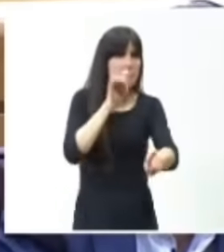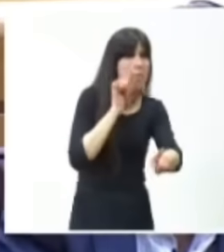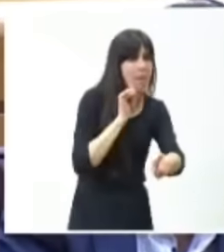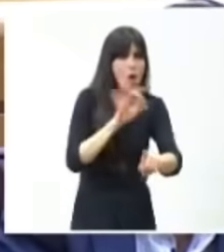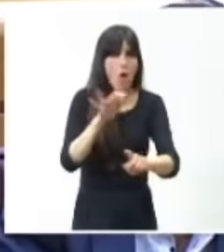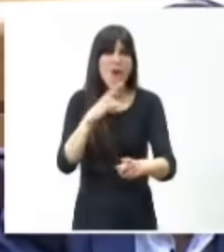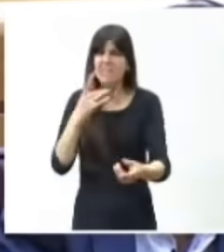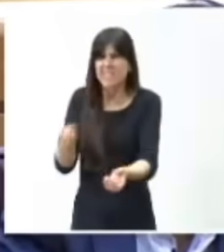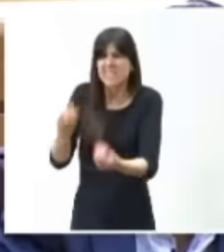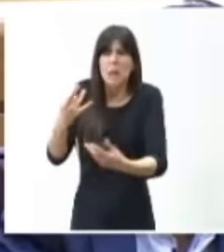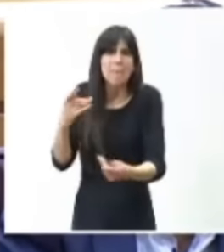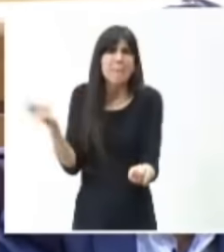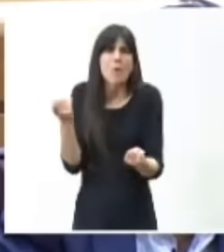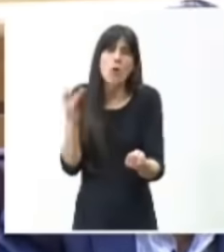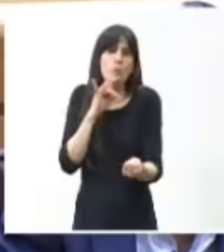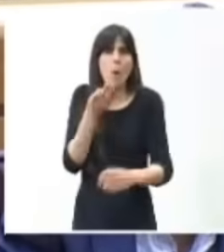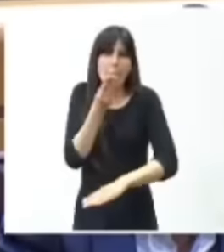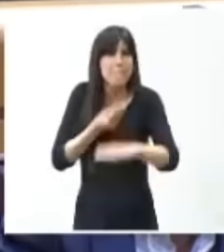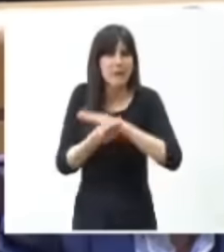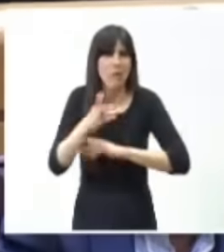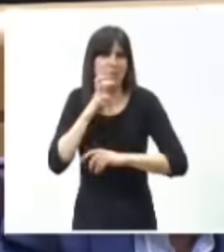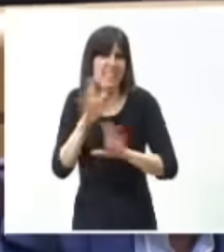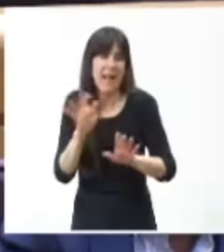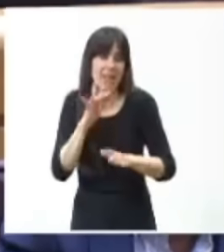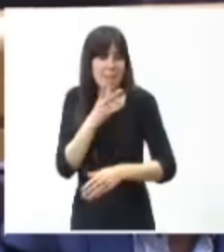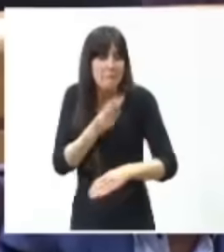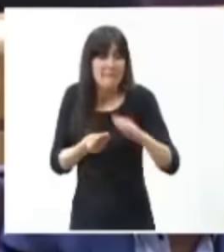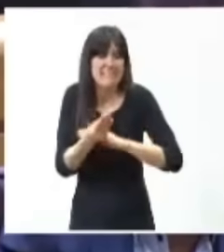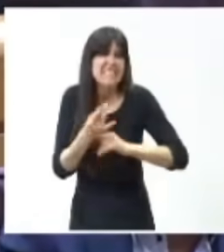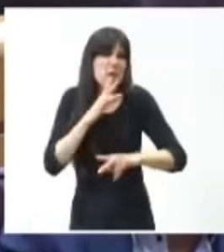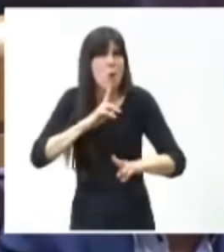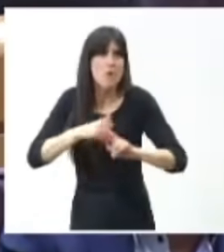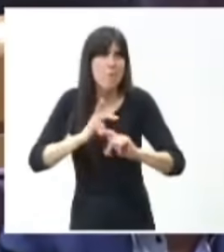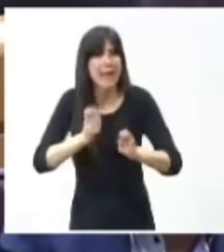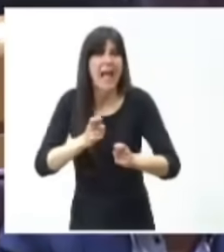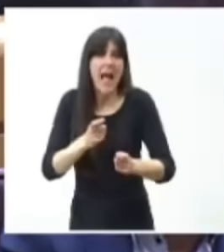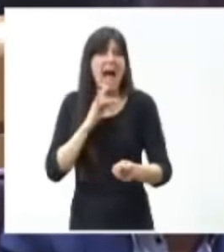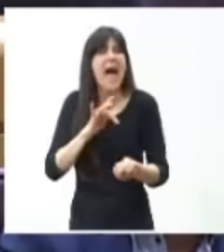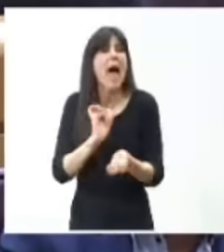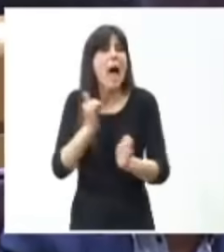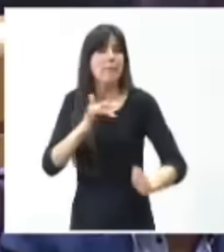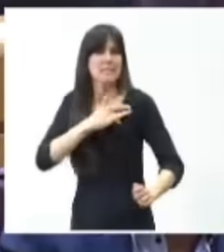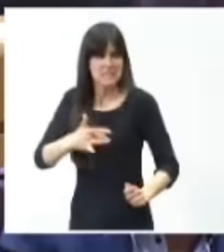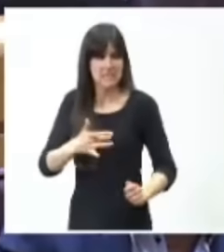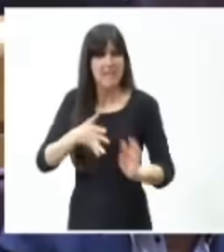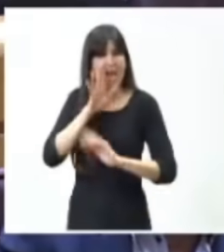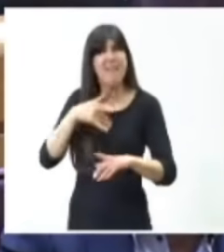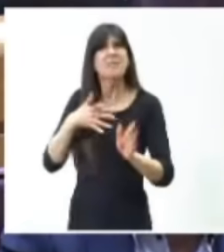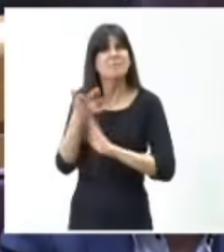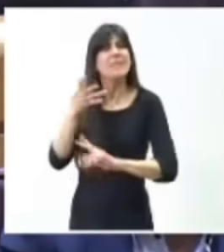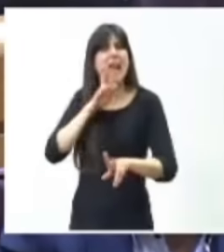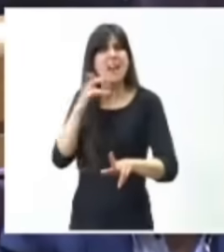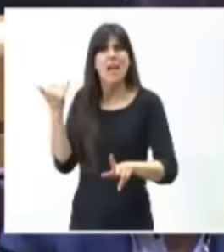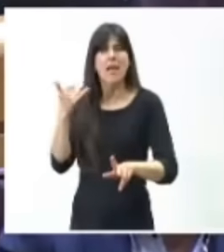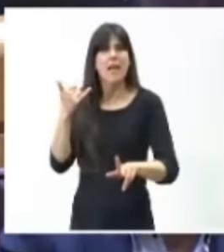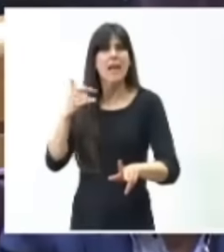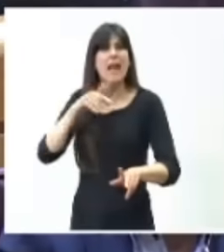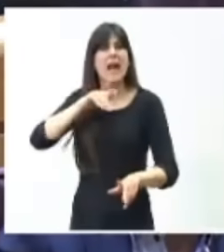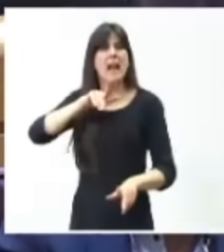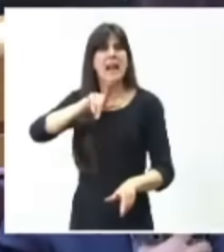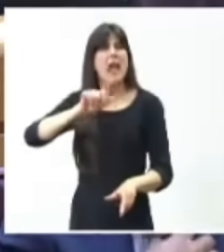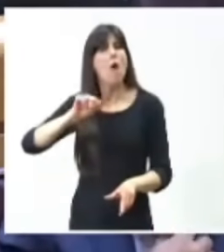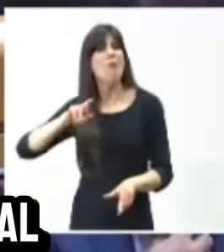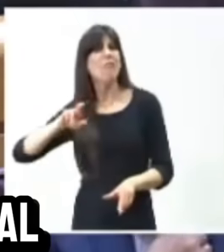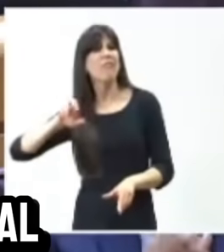es que nos anunciaba un mal parto llamado amnistía. A continuación nos explicó que había laufer como hay brujas. Mire, no sé si era laufer inverso, le explico.